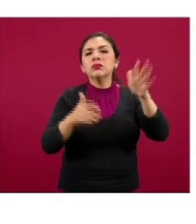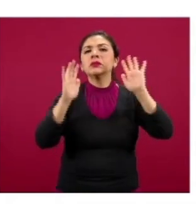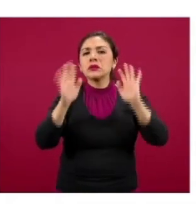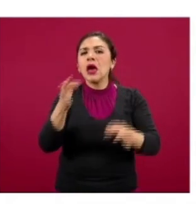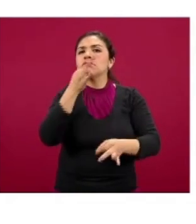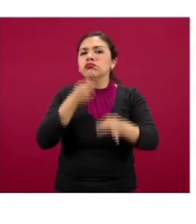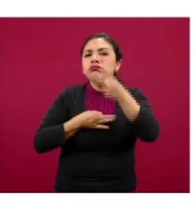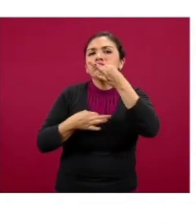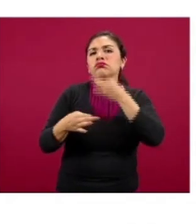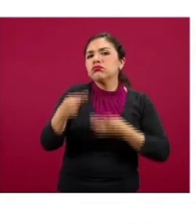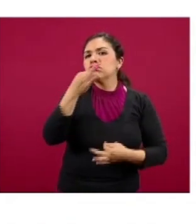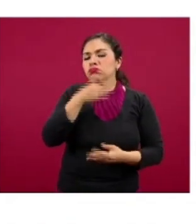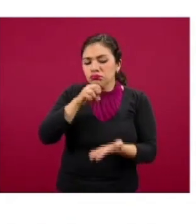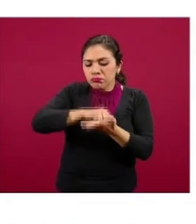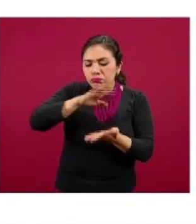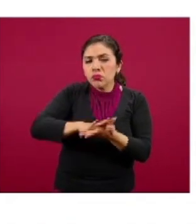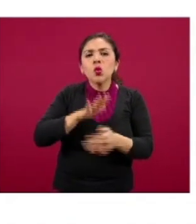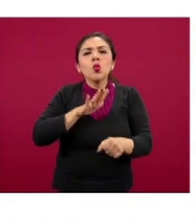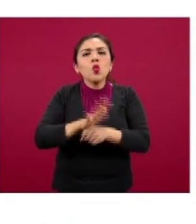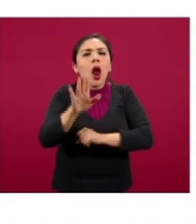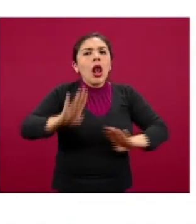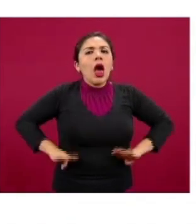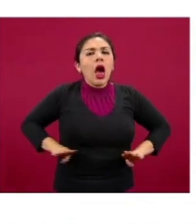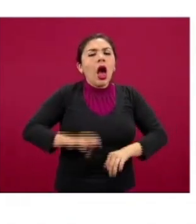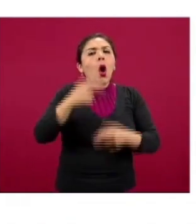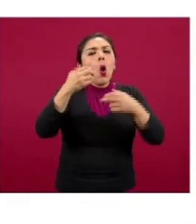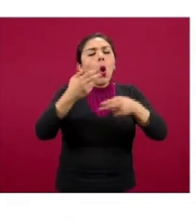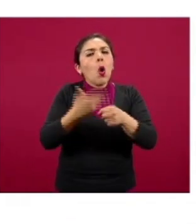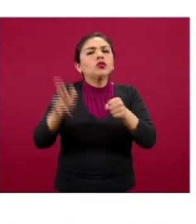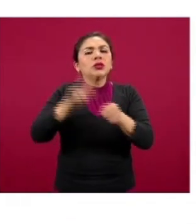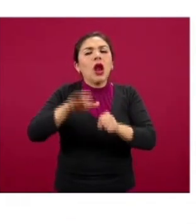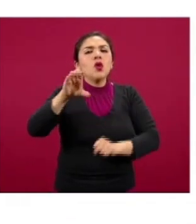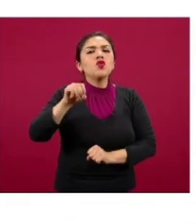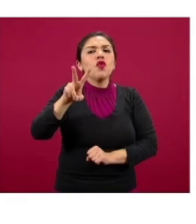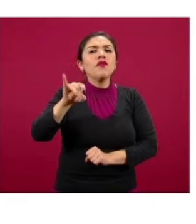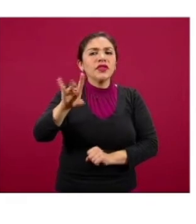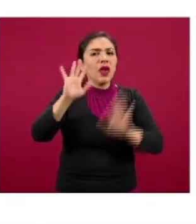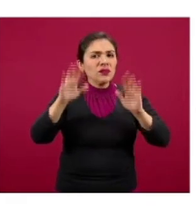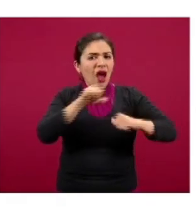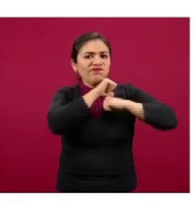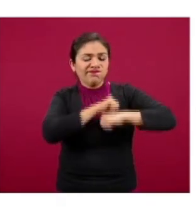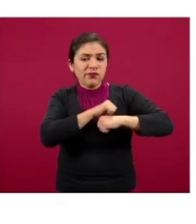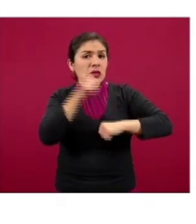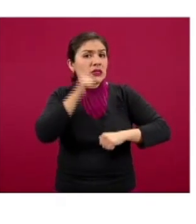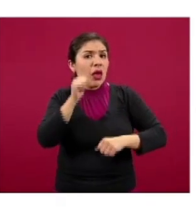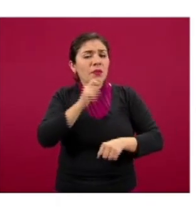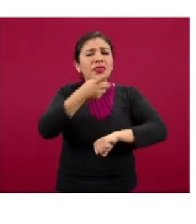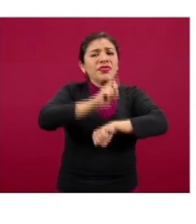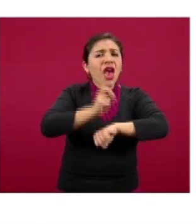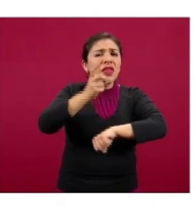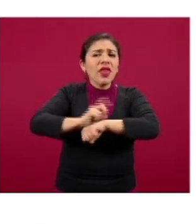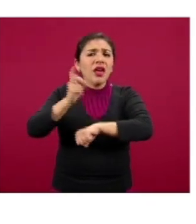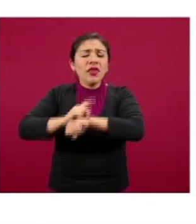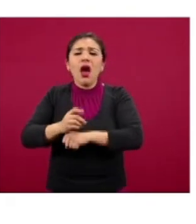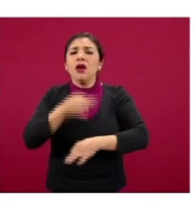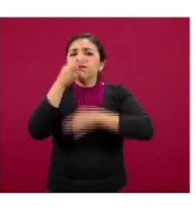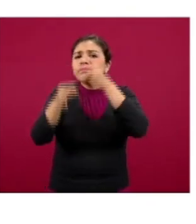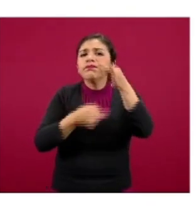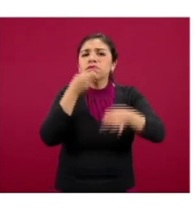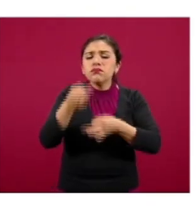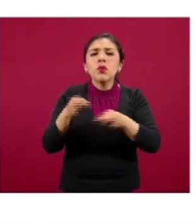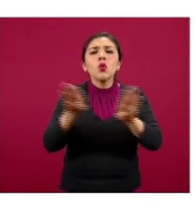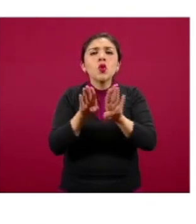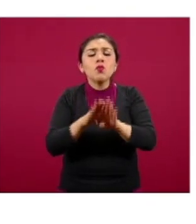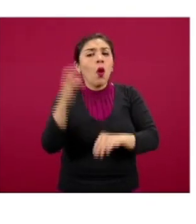han identificado cuáles son los hospitales COVID designados, y todos los días se hace un monitoreo de la ocupación de